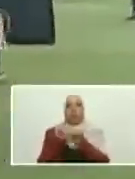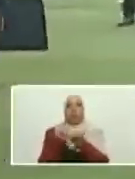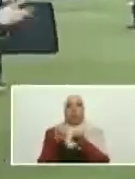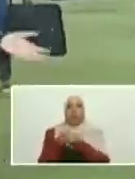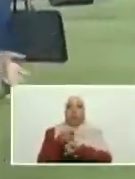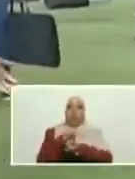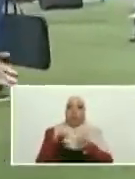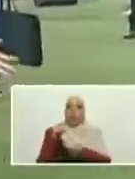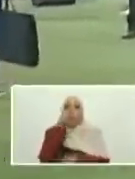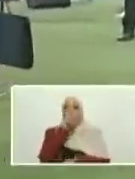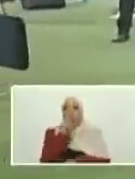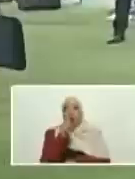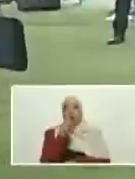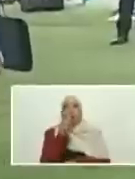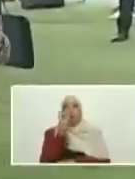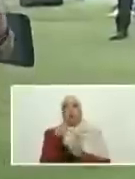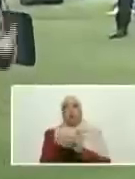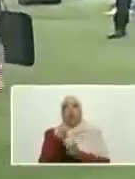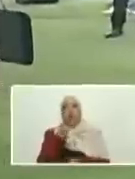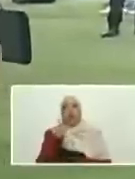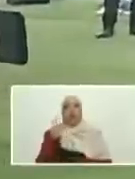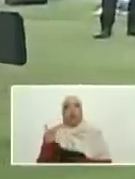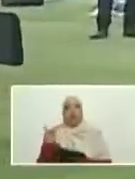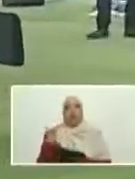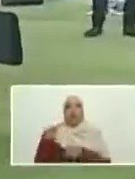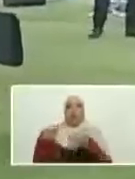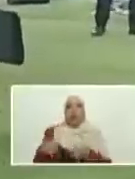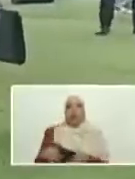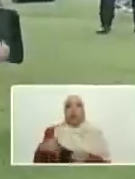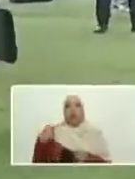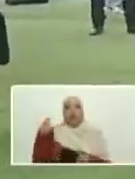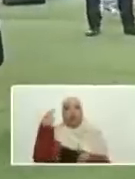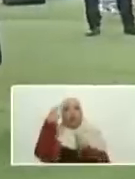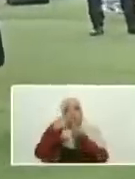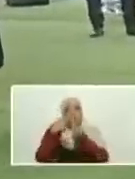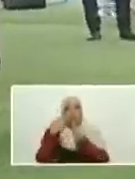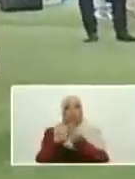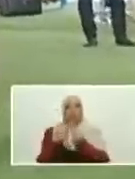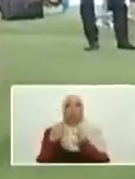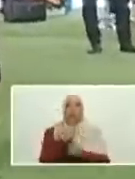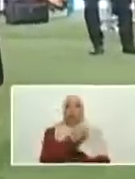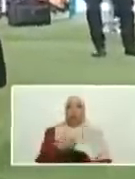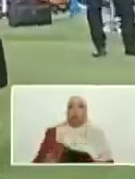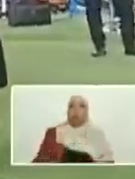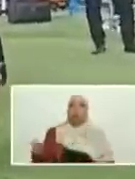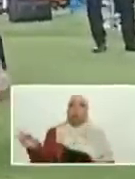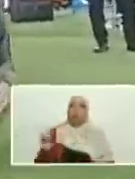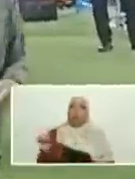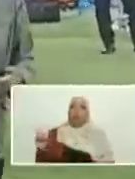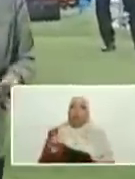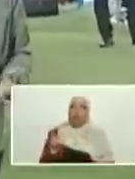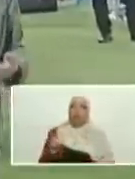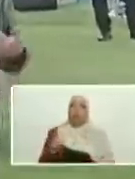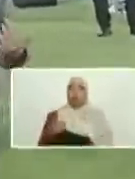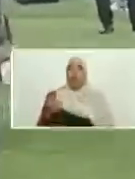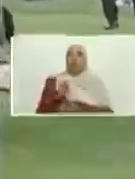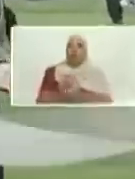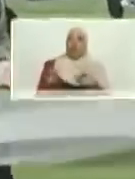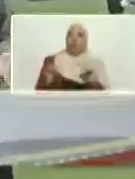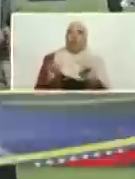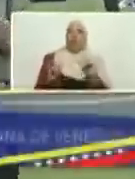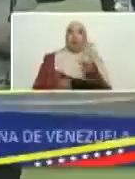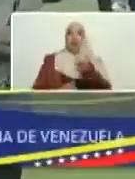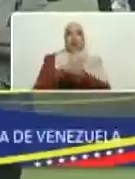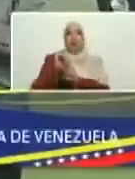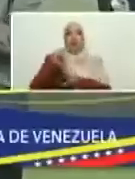año, el año 2022 fue un año realmente positivo en cuanto a crecimiento. Venezuela cierra con una proyección de un crecimiento superior